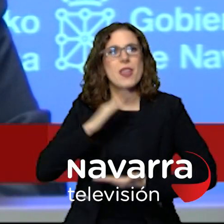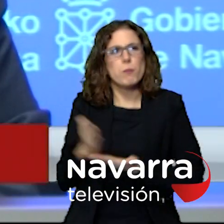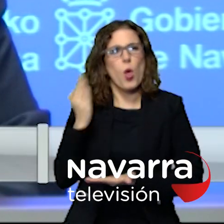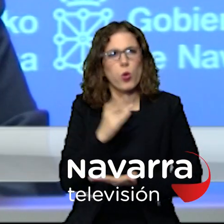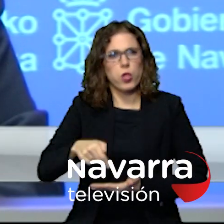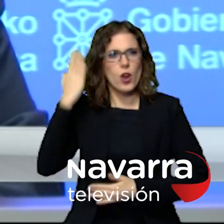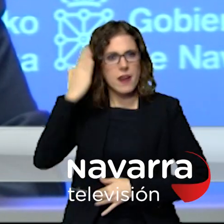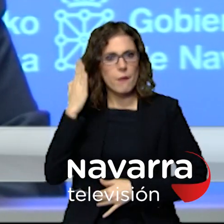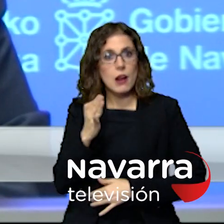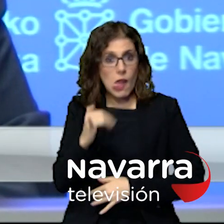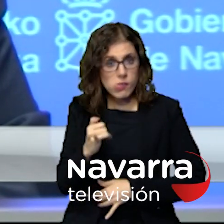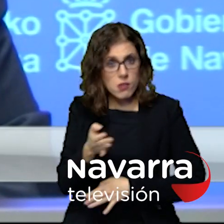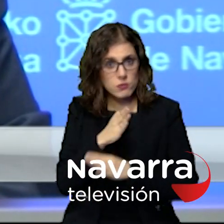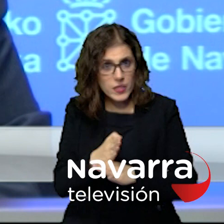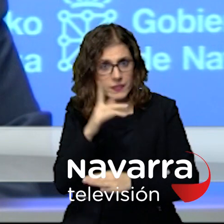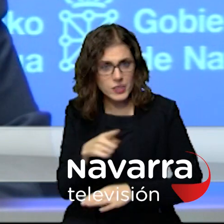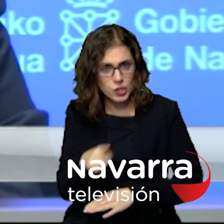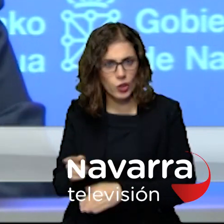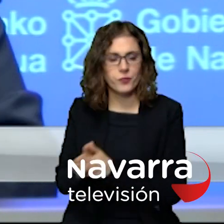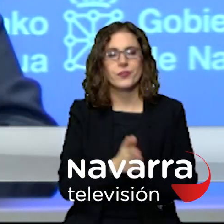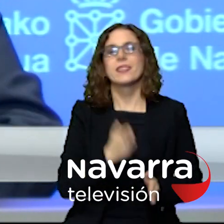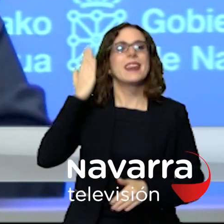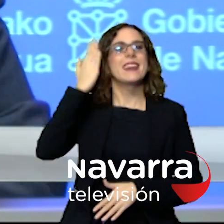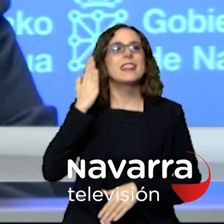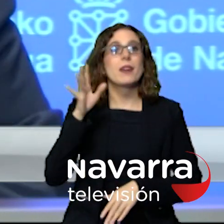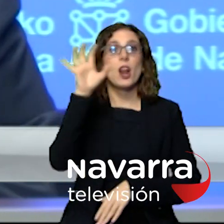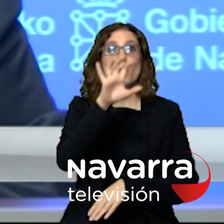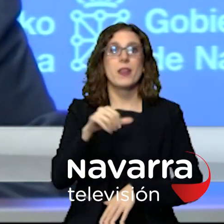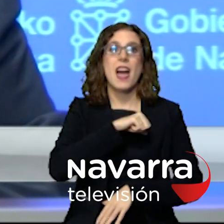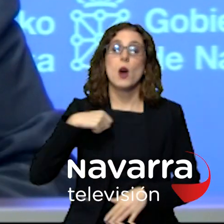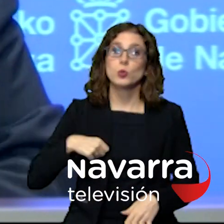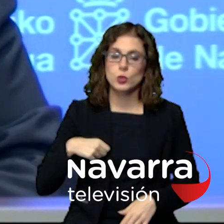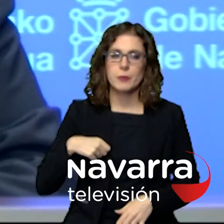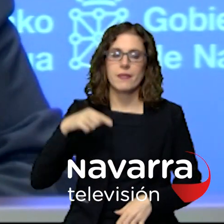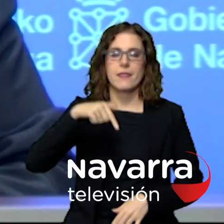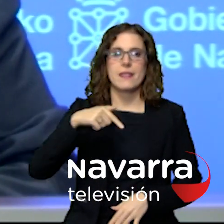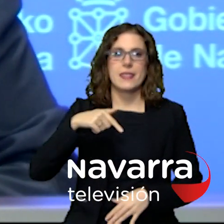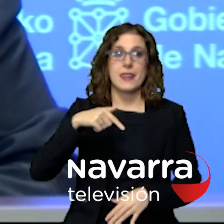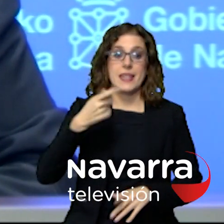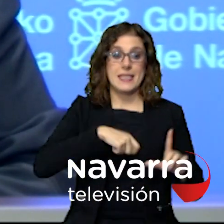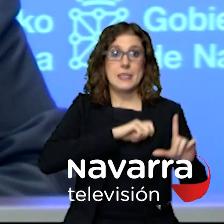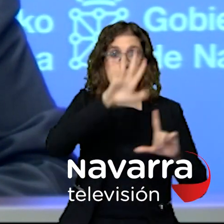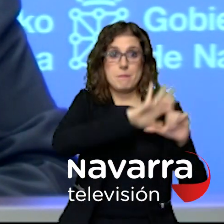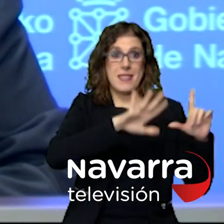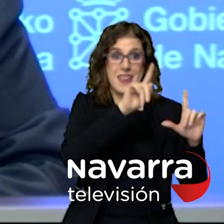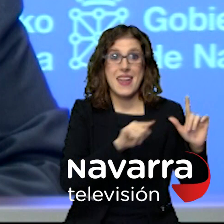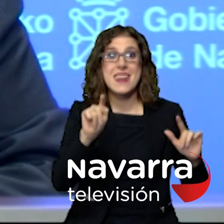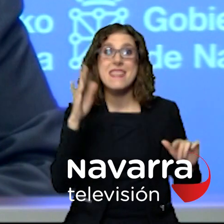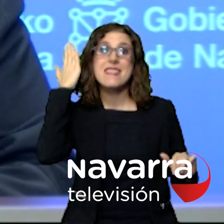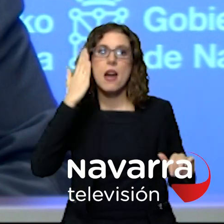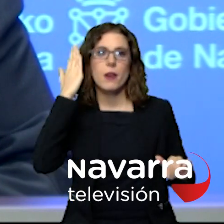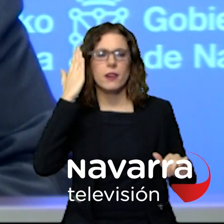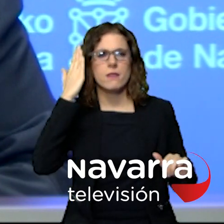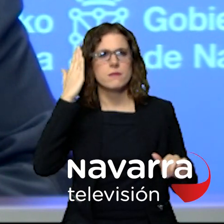es la comunidad autónoma de España como hay un porcentaje industrial en su PIB. Está por encima de la media